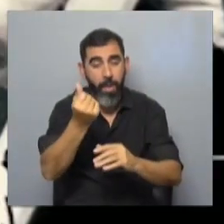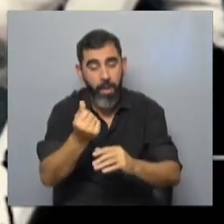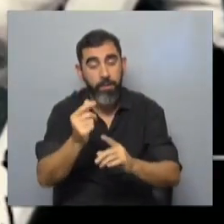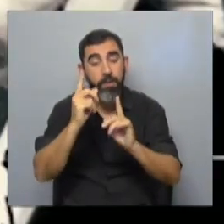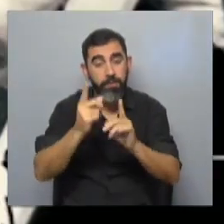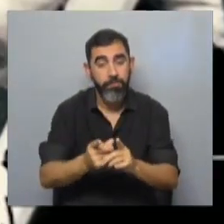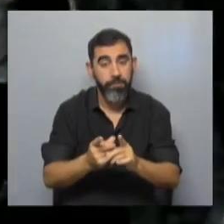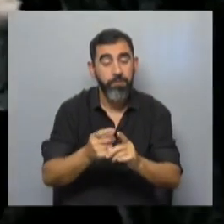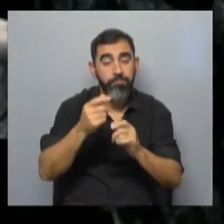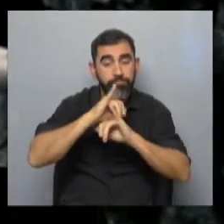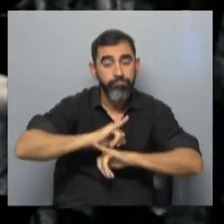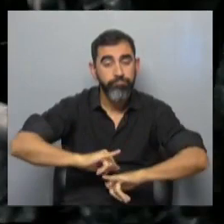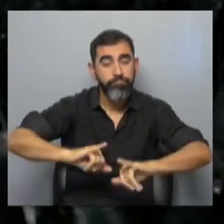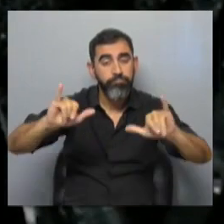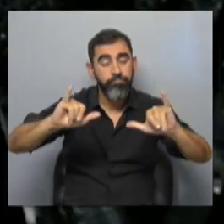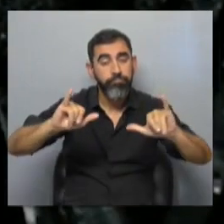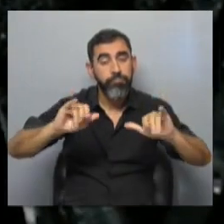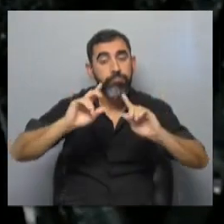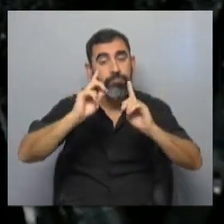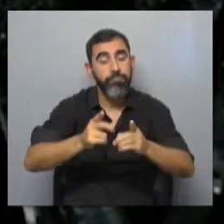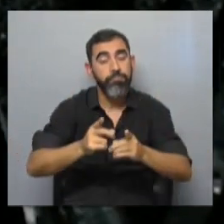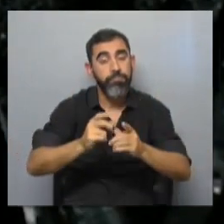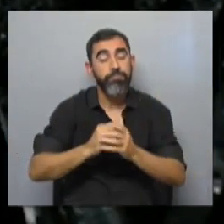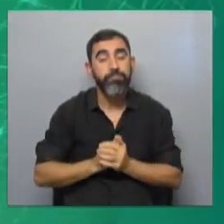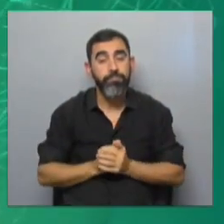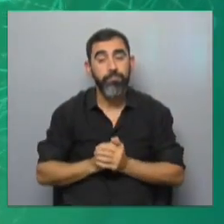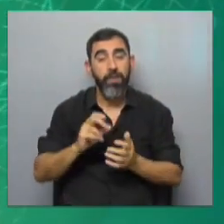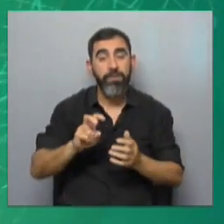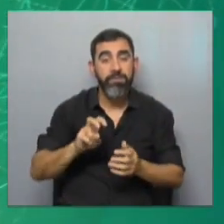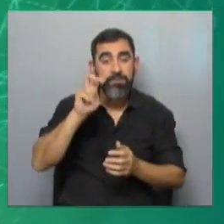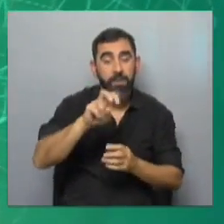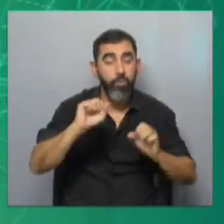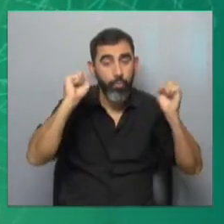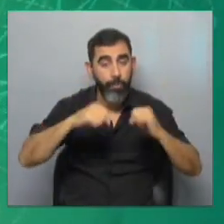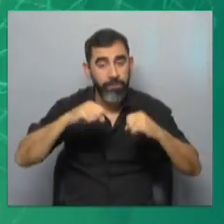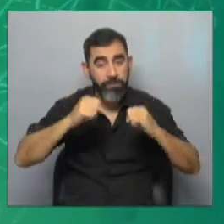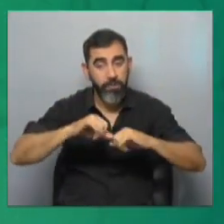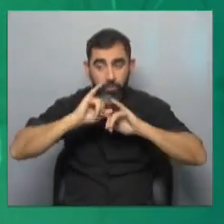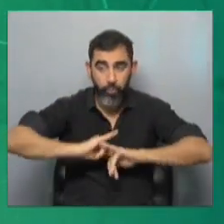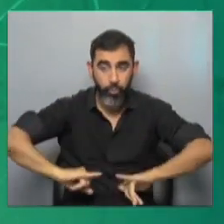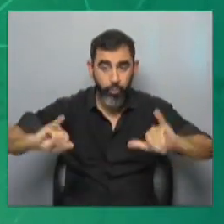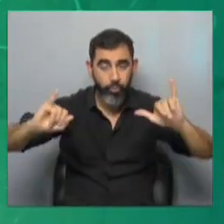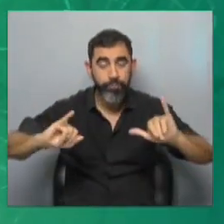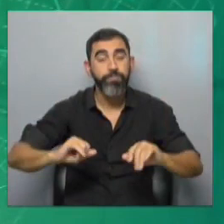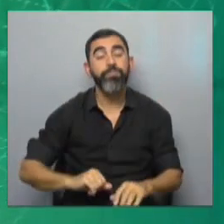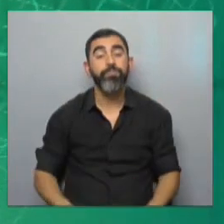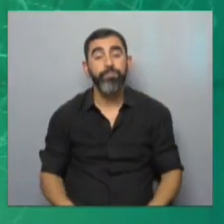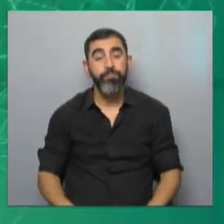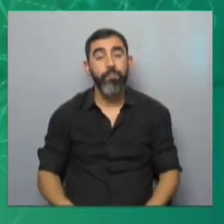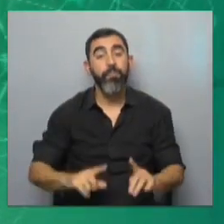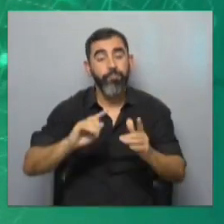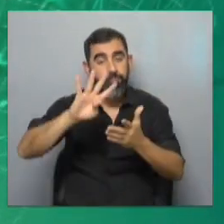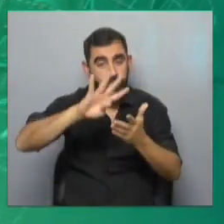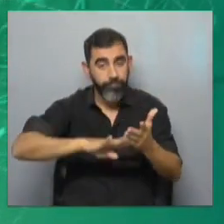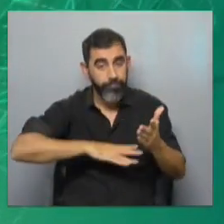también va a estar proyectándose próximamente en Salto y Paysandú, y bueno, y todo lo que es el